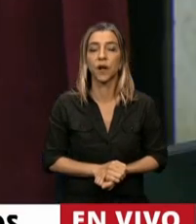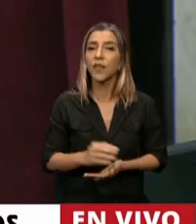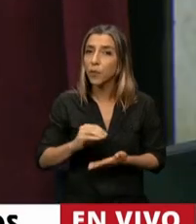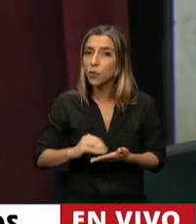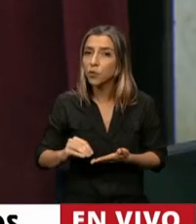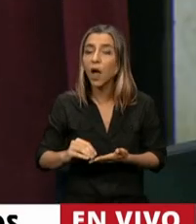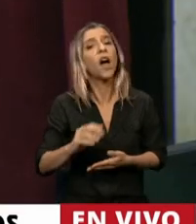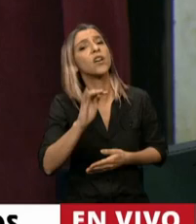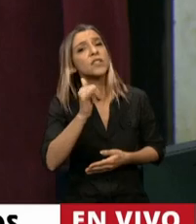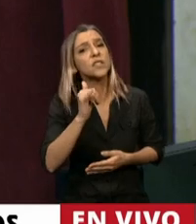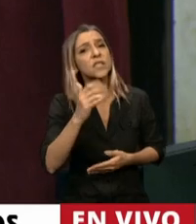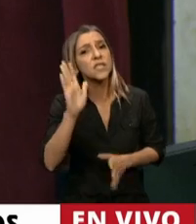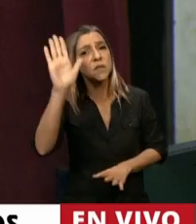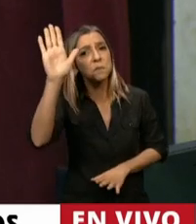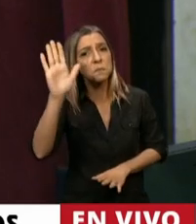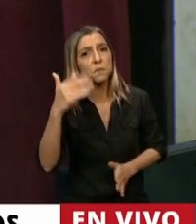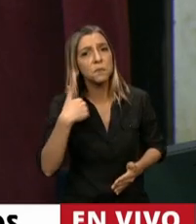Diputado Aragón. Presente, presidente.